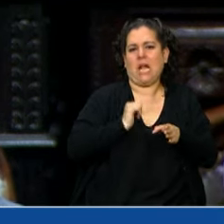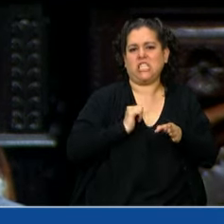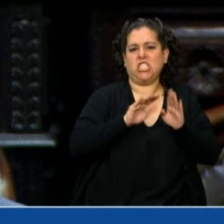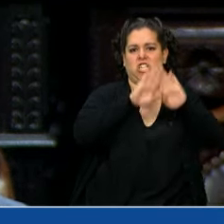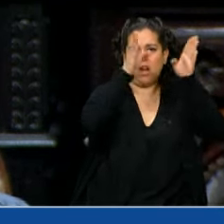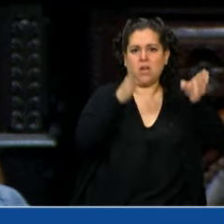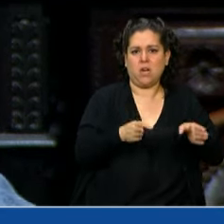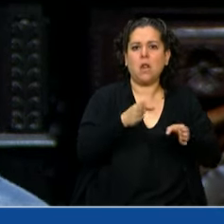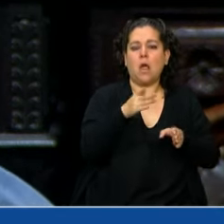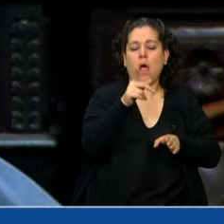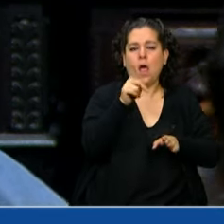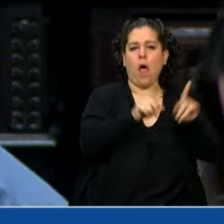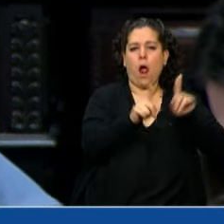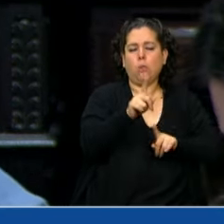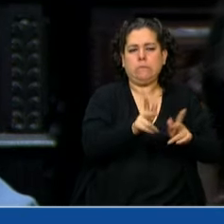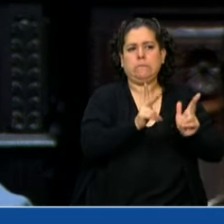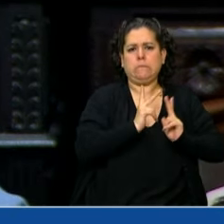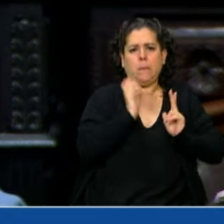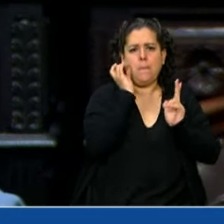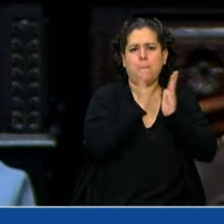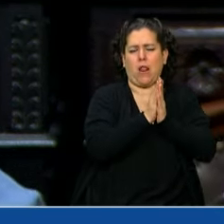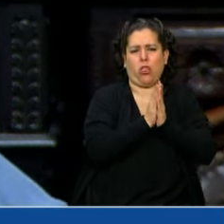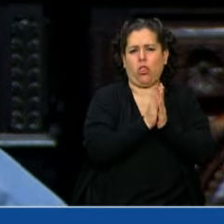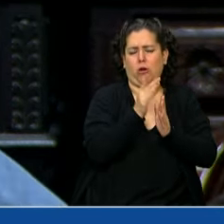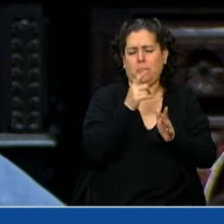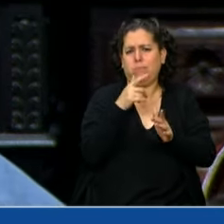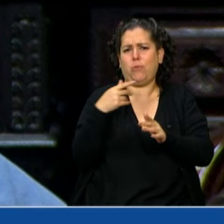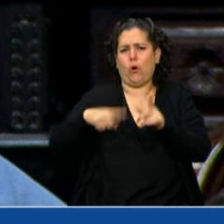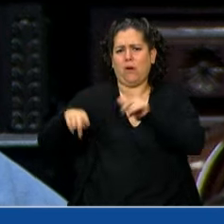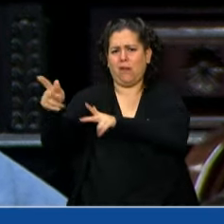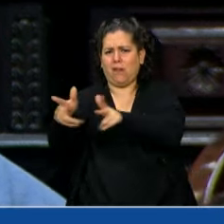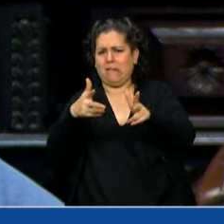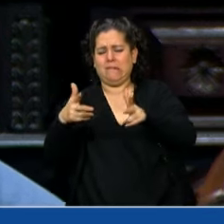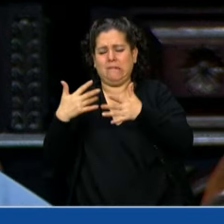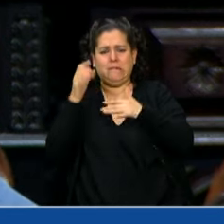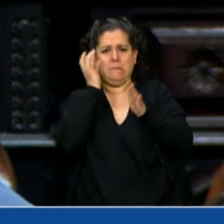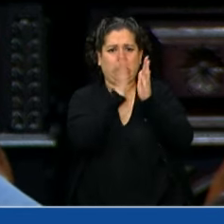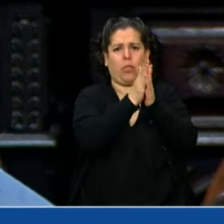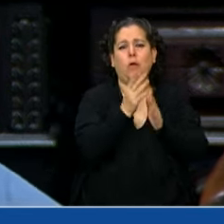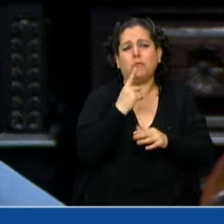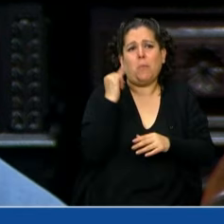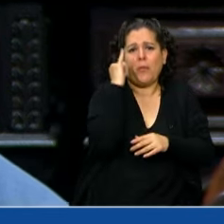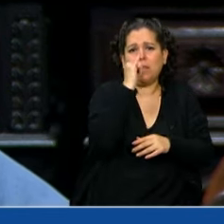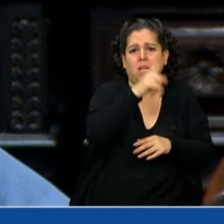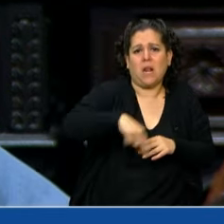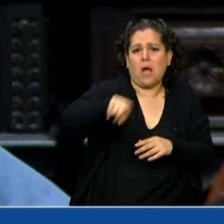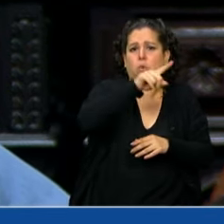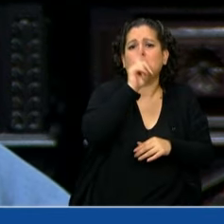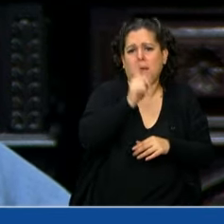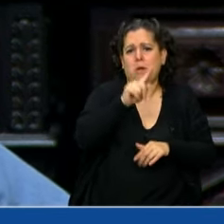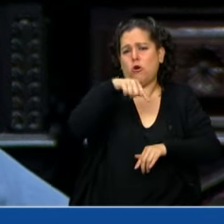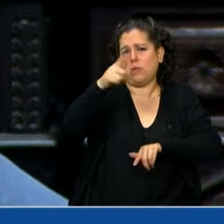disculpas por algunas barbaridades que escuchan les quiero decir que hoy podemos decirles a ustedes y a tantos otros que nos están